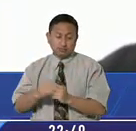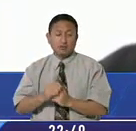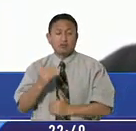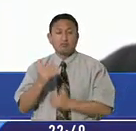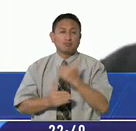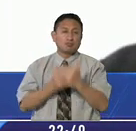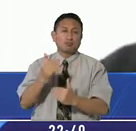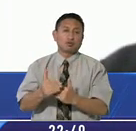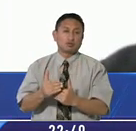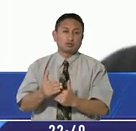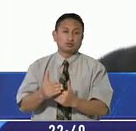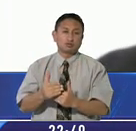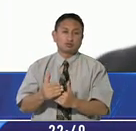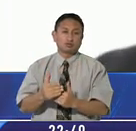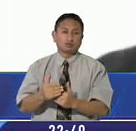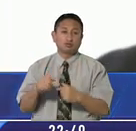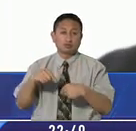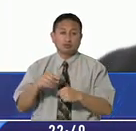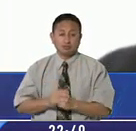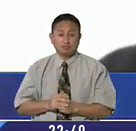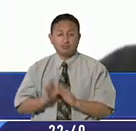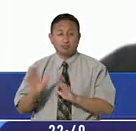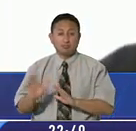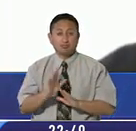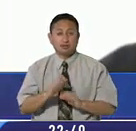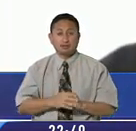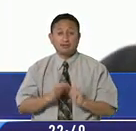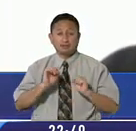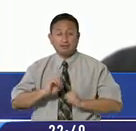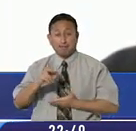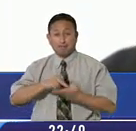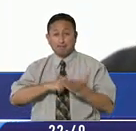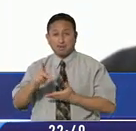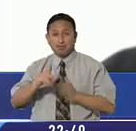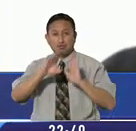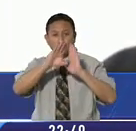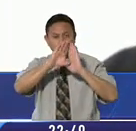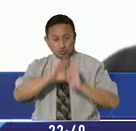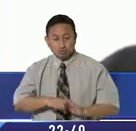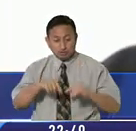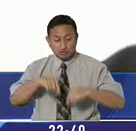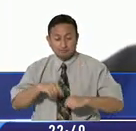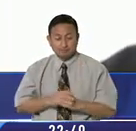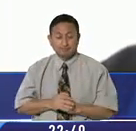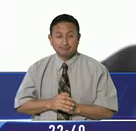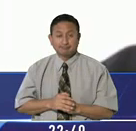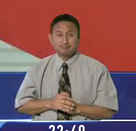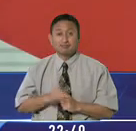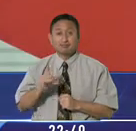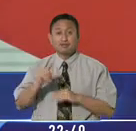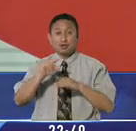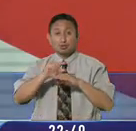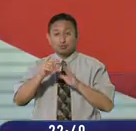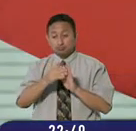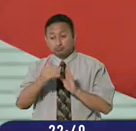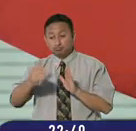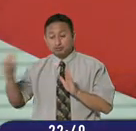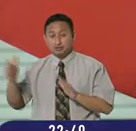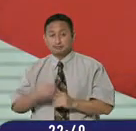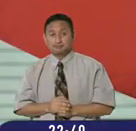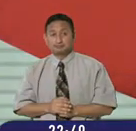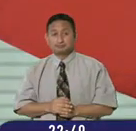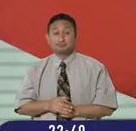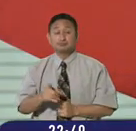proceso de oxigenación de los compromisos financieros que buscan alargar el número de cuotas. La